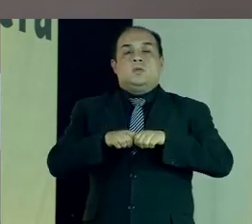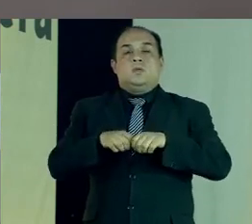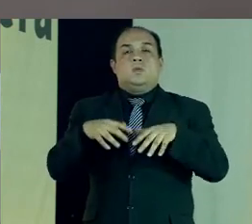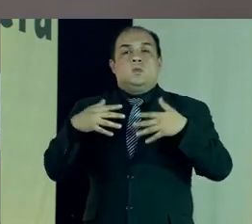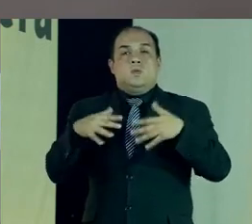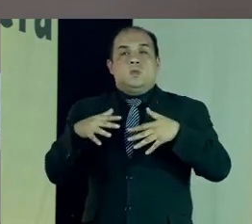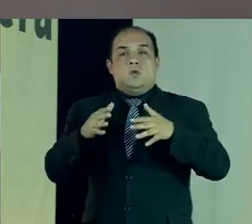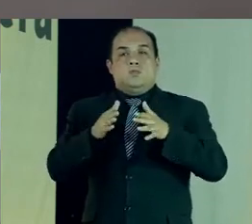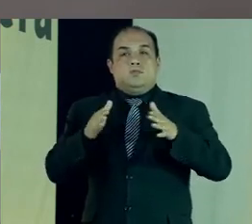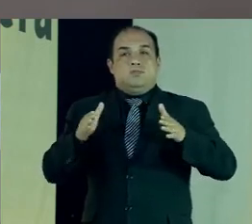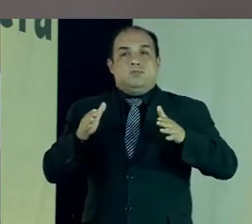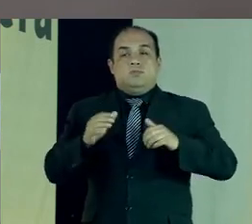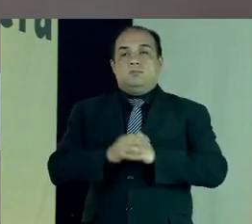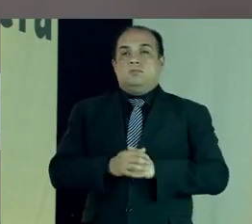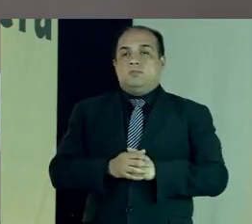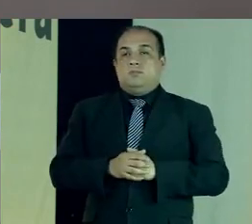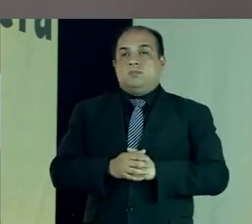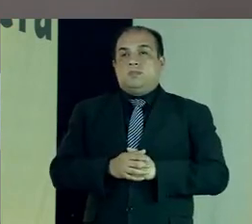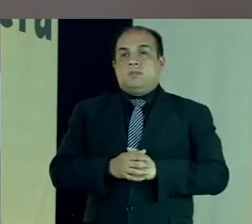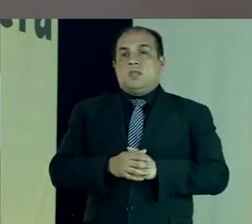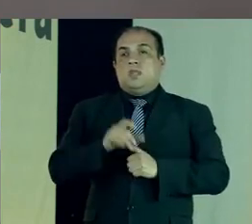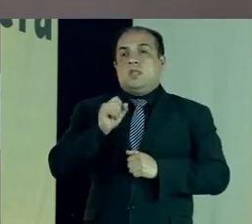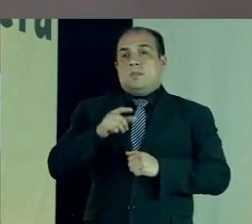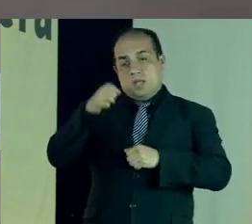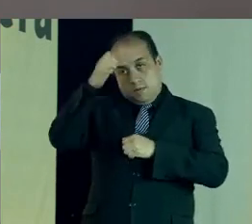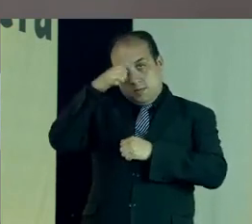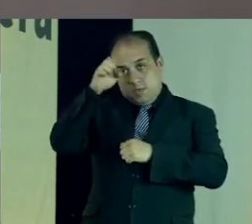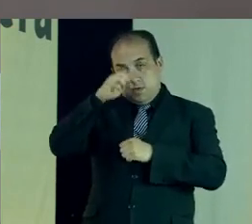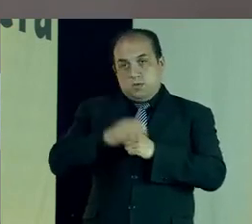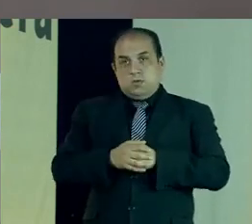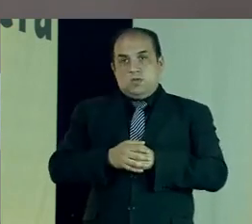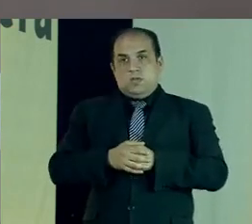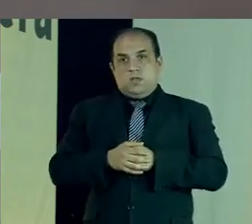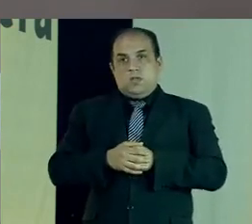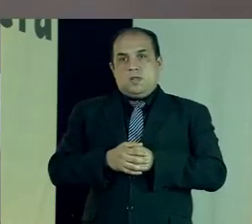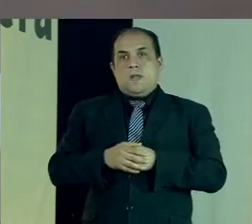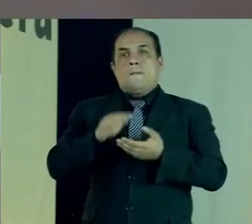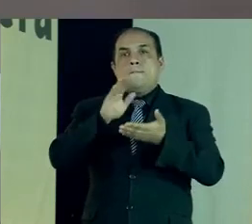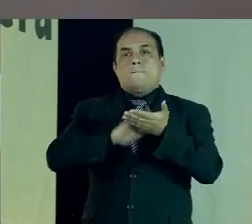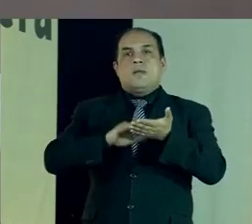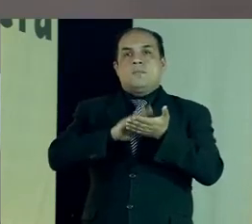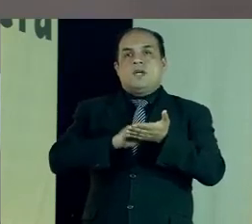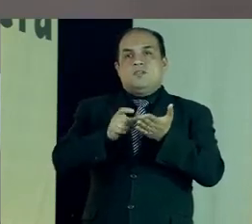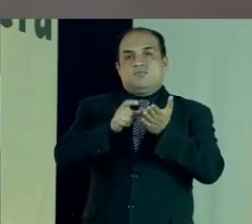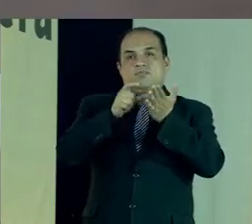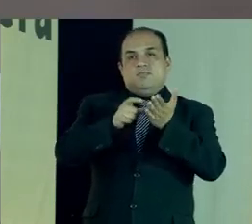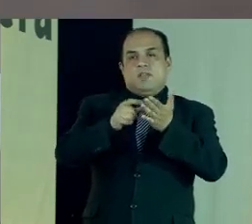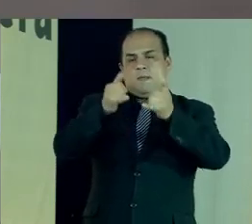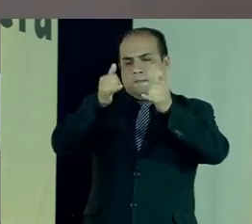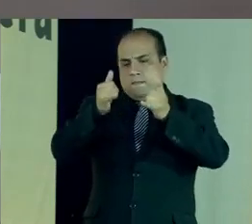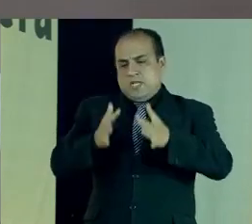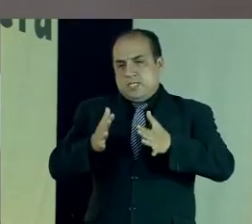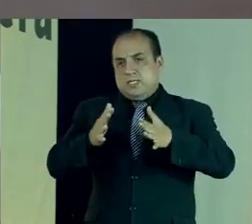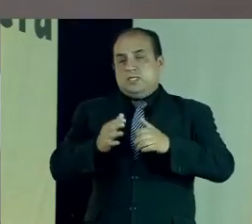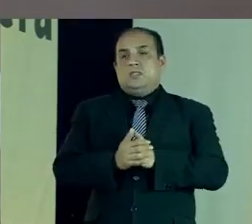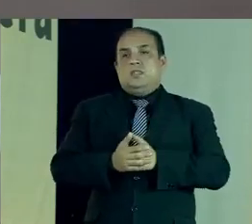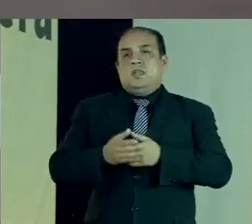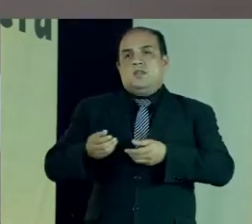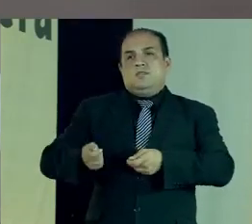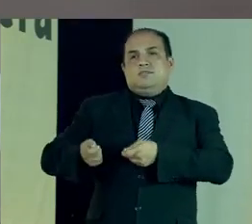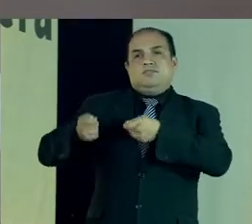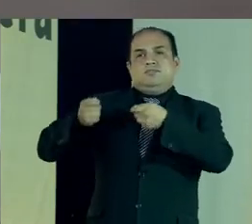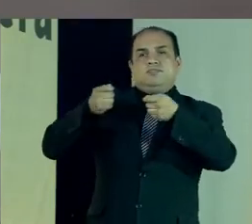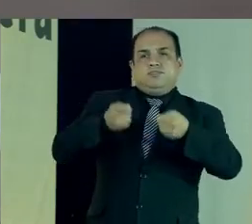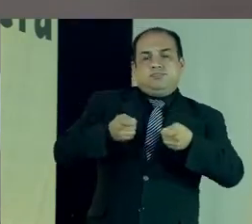y me salen ya los expertos gruesas fichas del papel demasiado pesadas para cargar